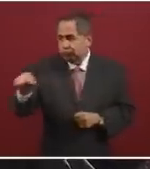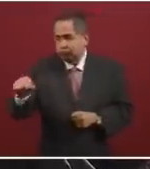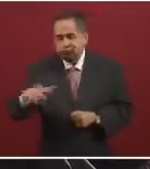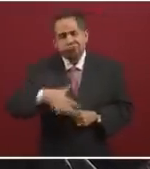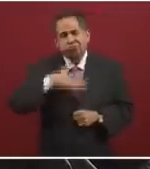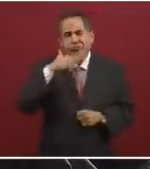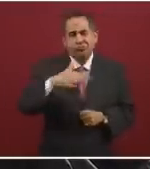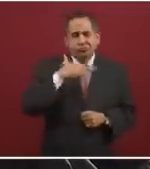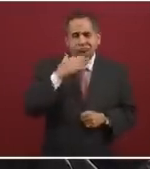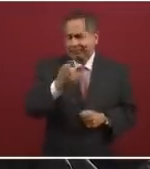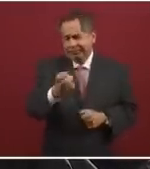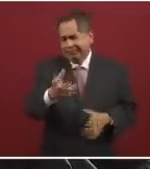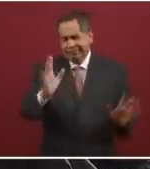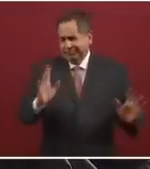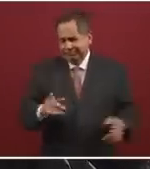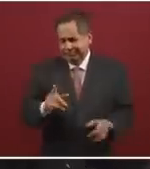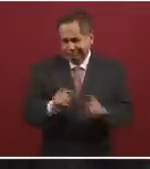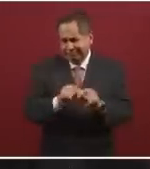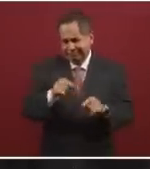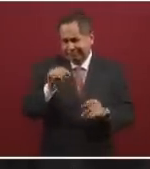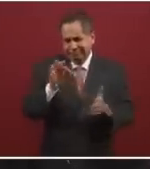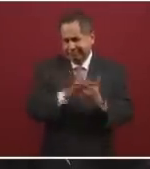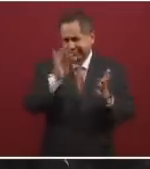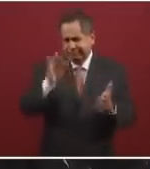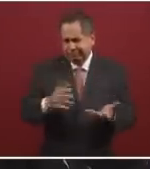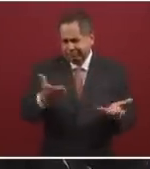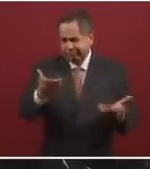sencillo. Si me dicen,